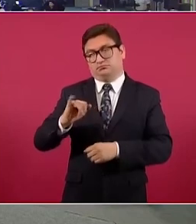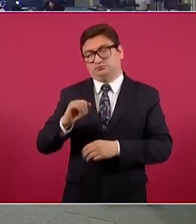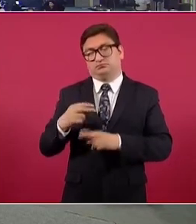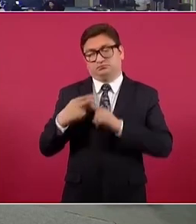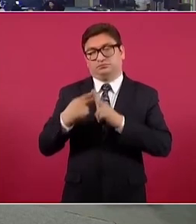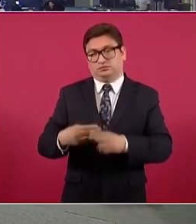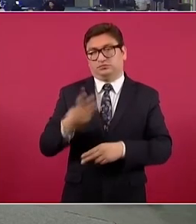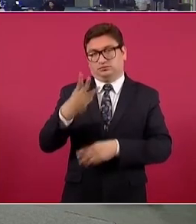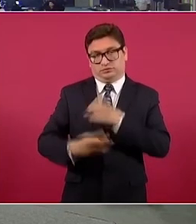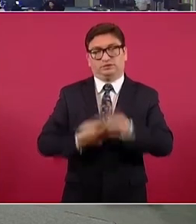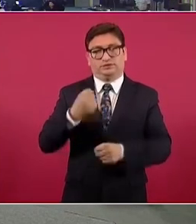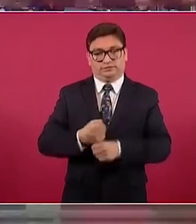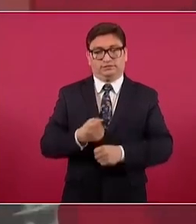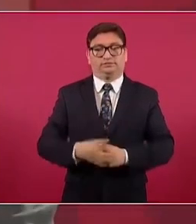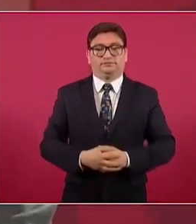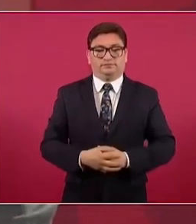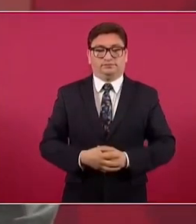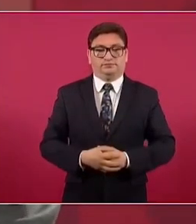Y así